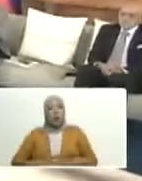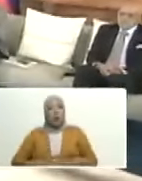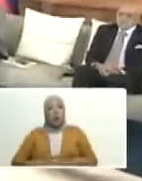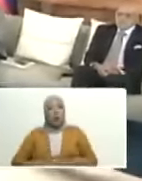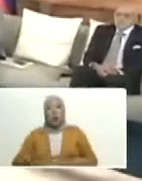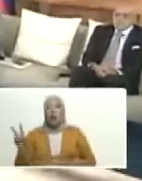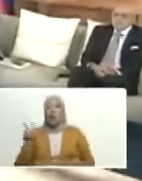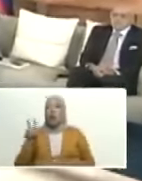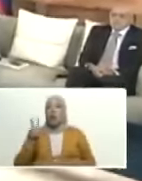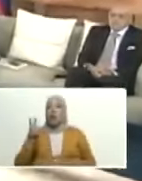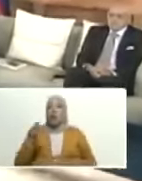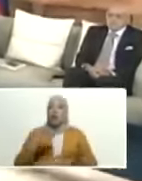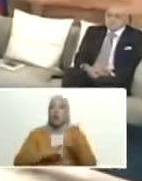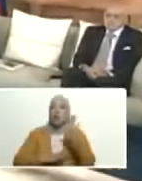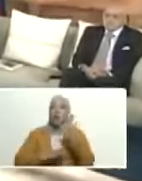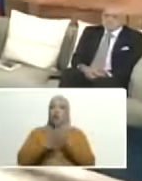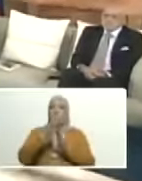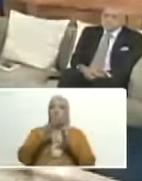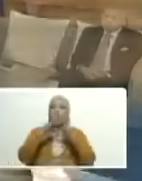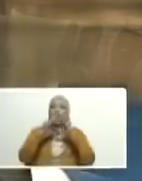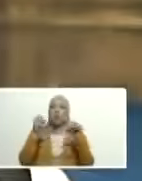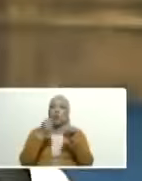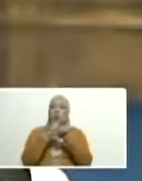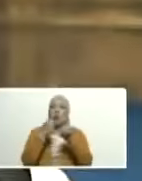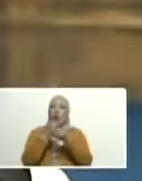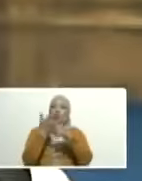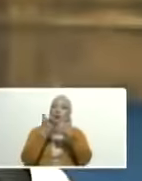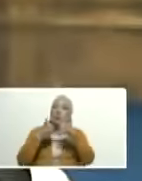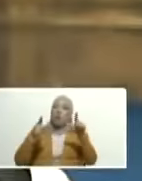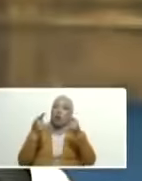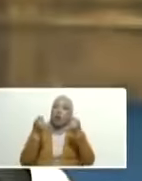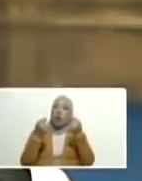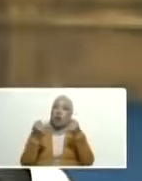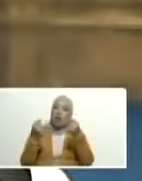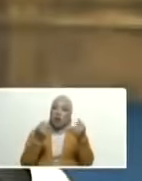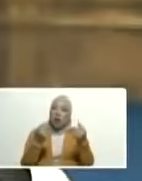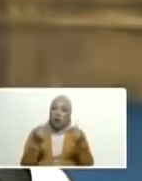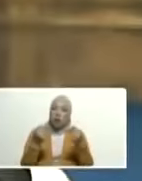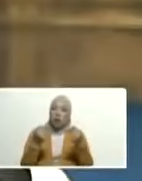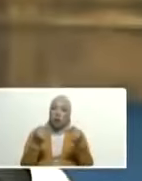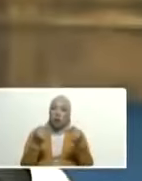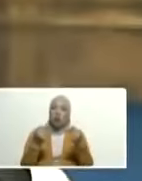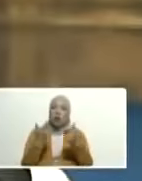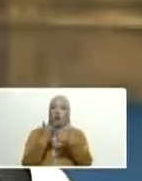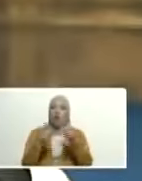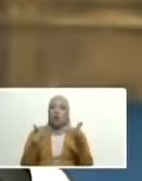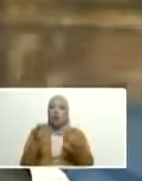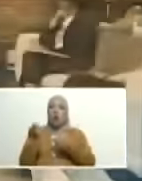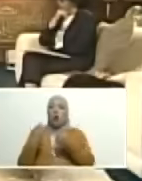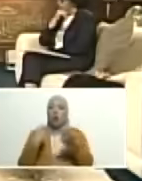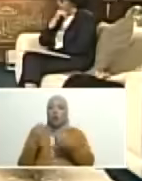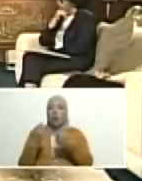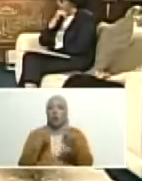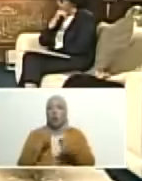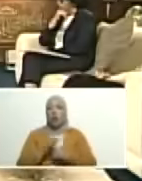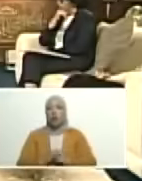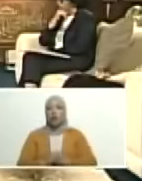que Venezuela recupere toda su libertad económica, toda su libertad comercial,